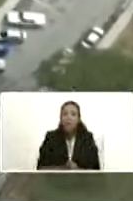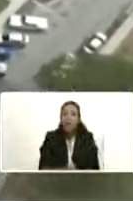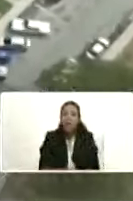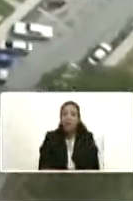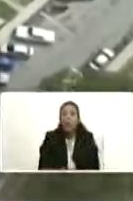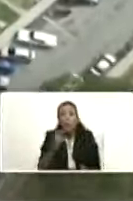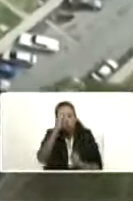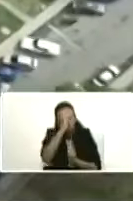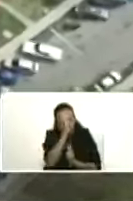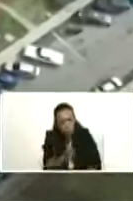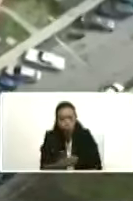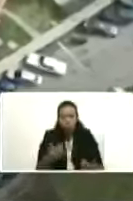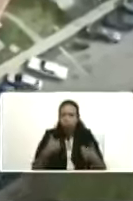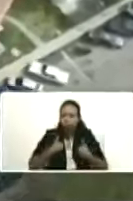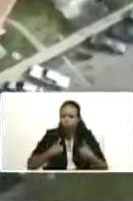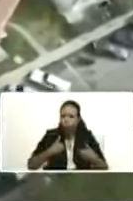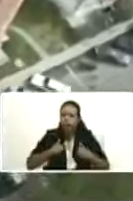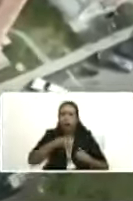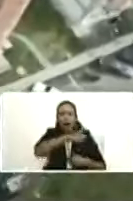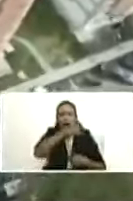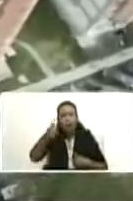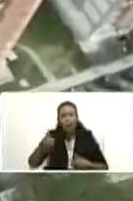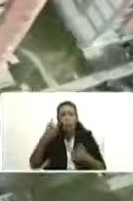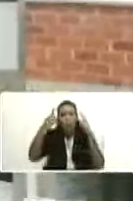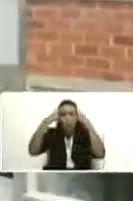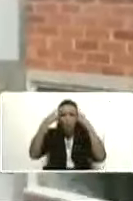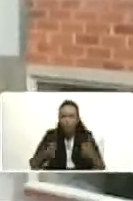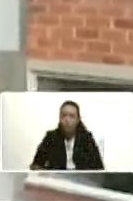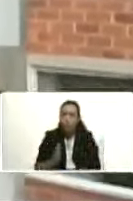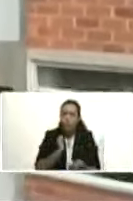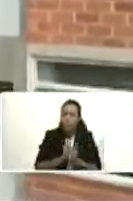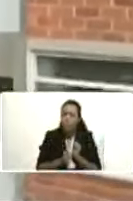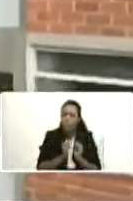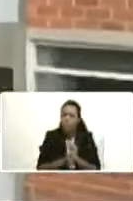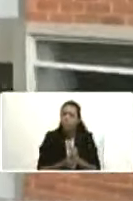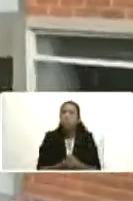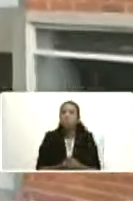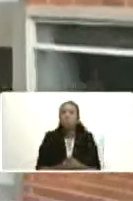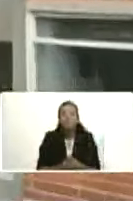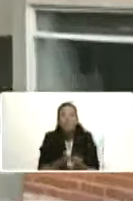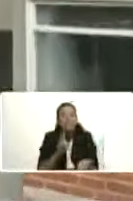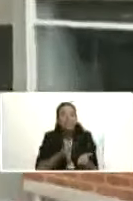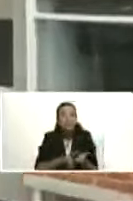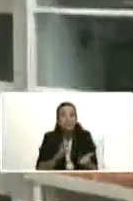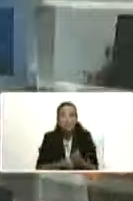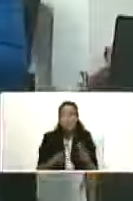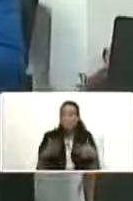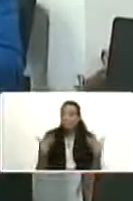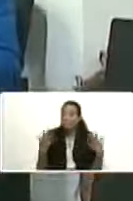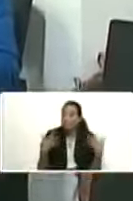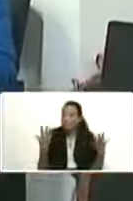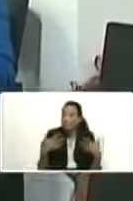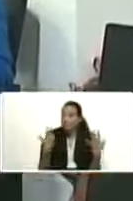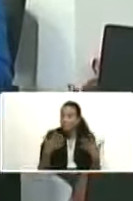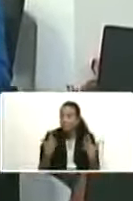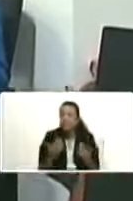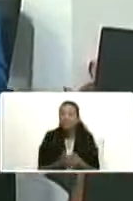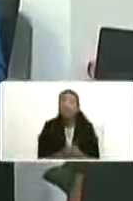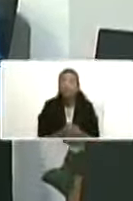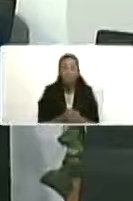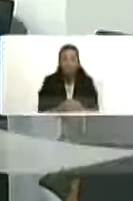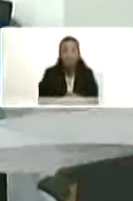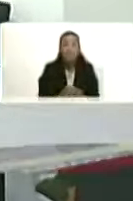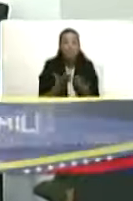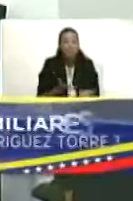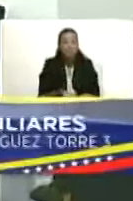por reconocer el esfuerzo de cada uno de nosotros. De verdad que súper contento por